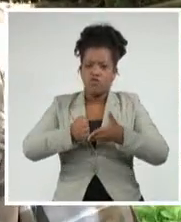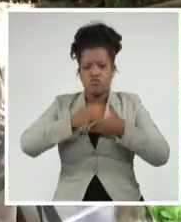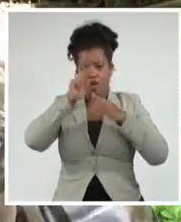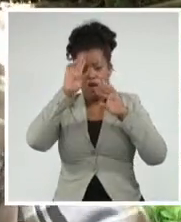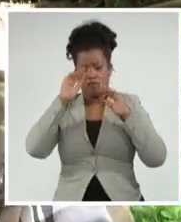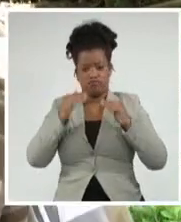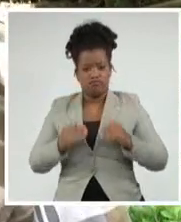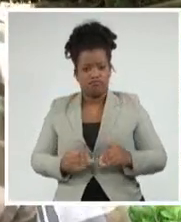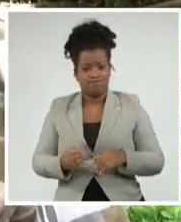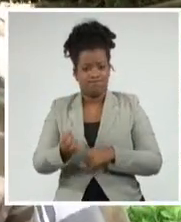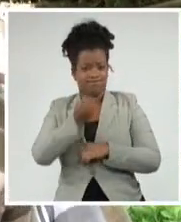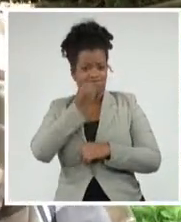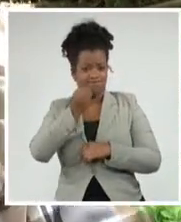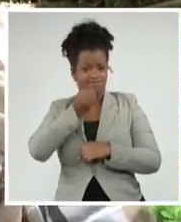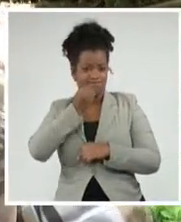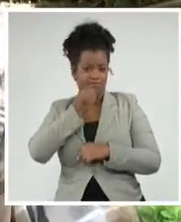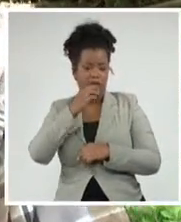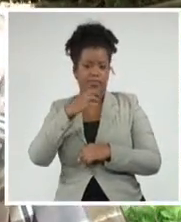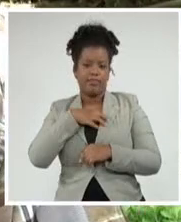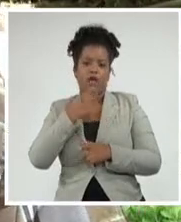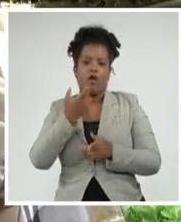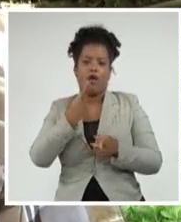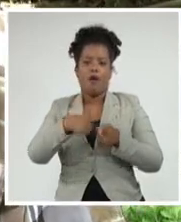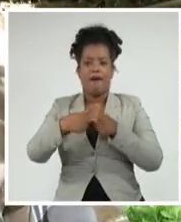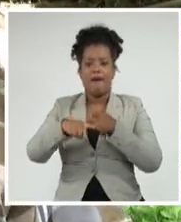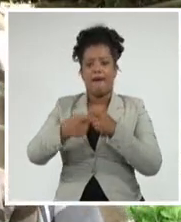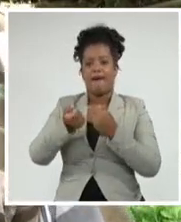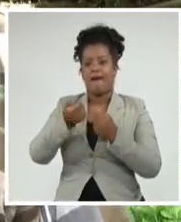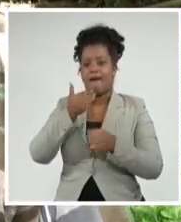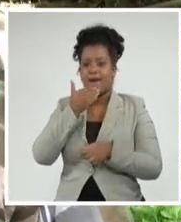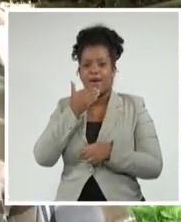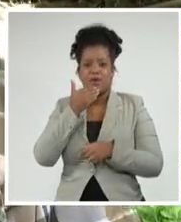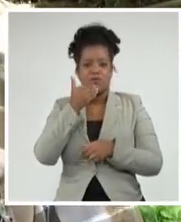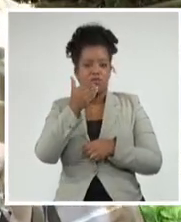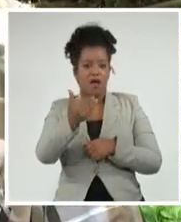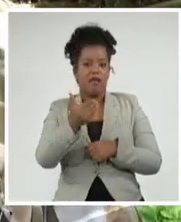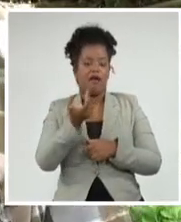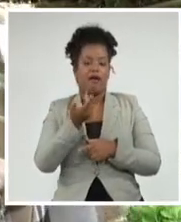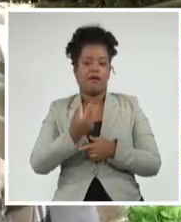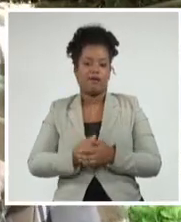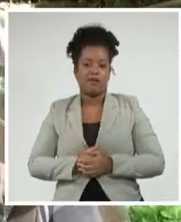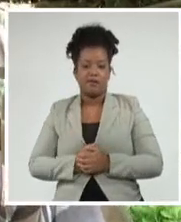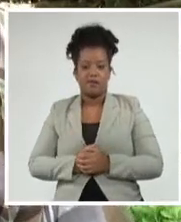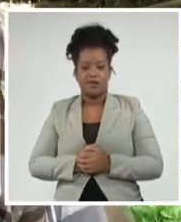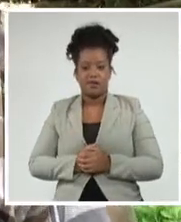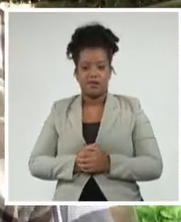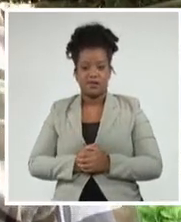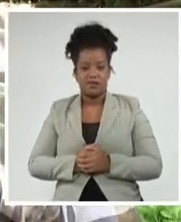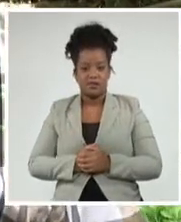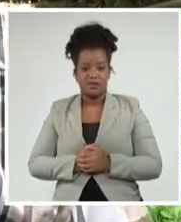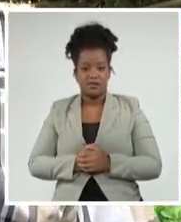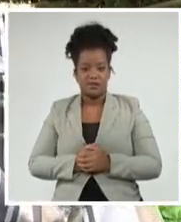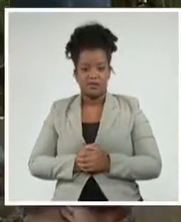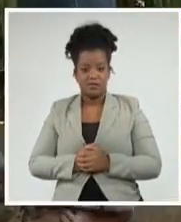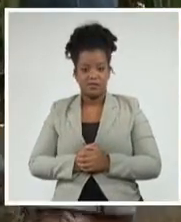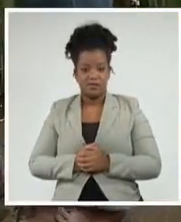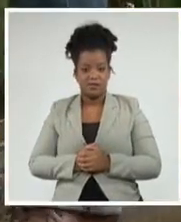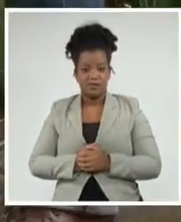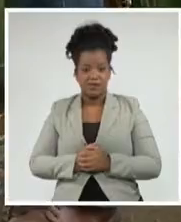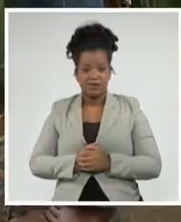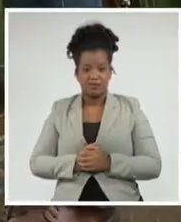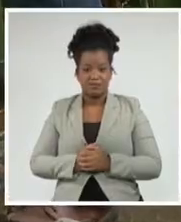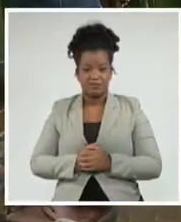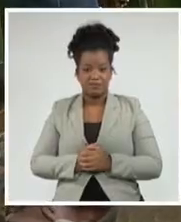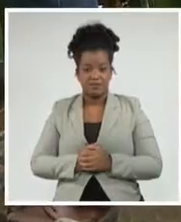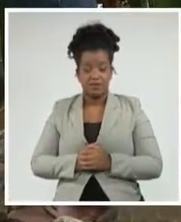liposoluble. O sea, rica en vitamina A, rica en vitamina E, rica en vitamina K. Rítica en vitaminas del complejo B.